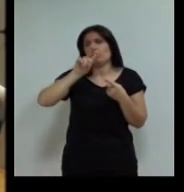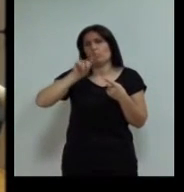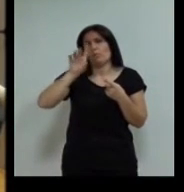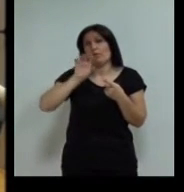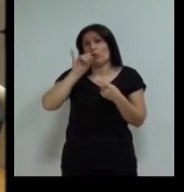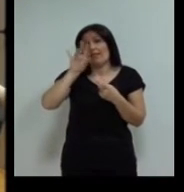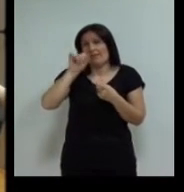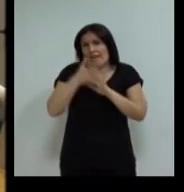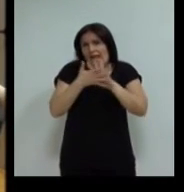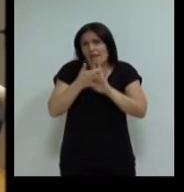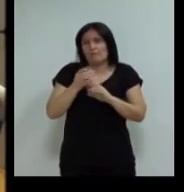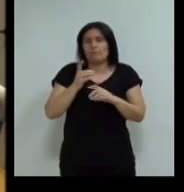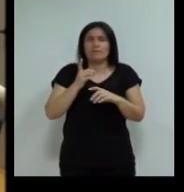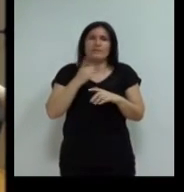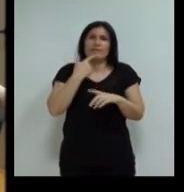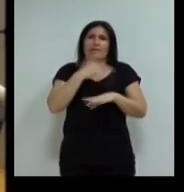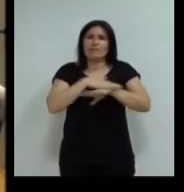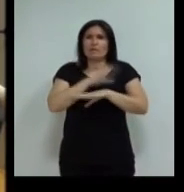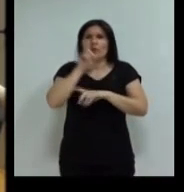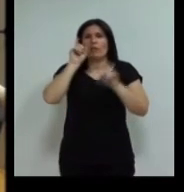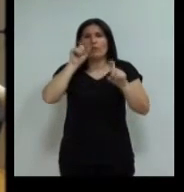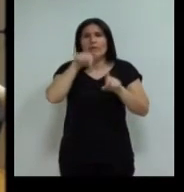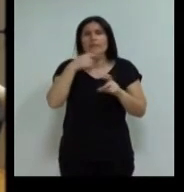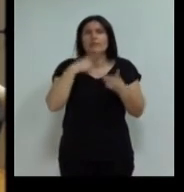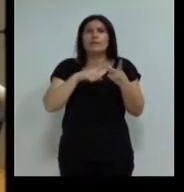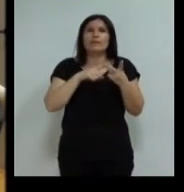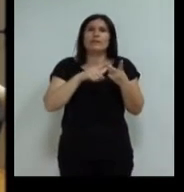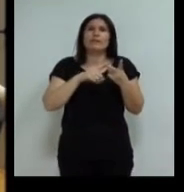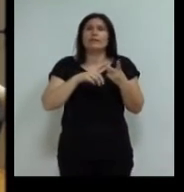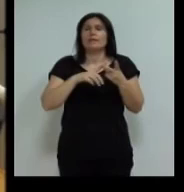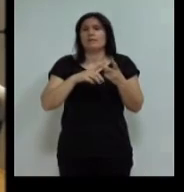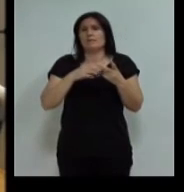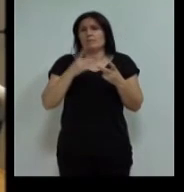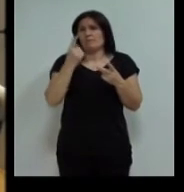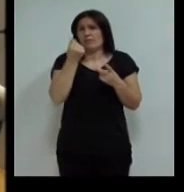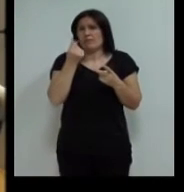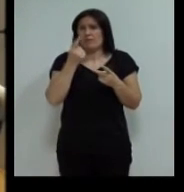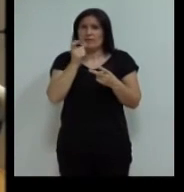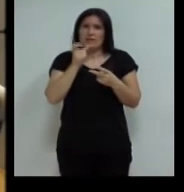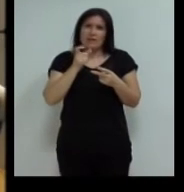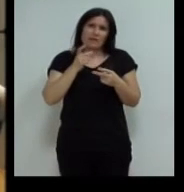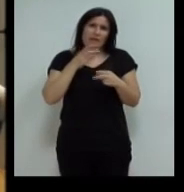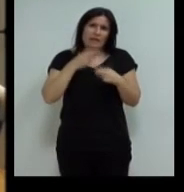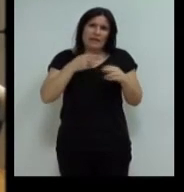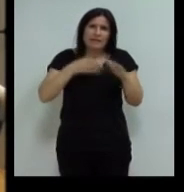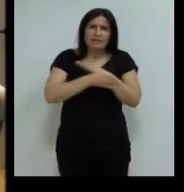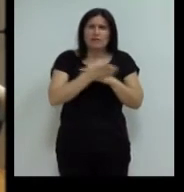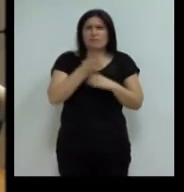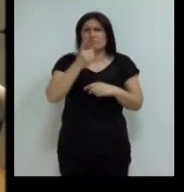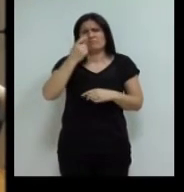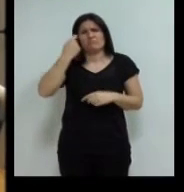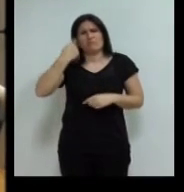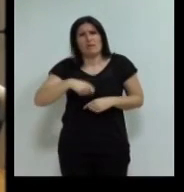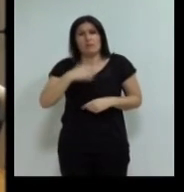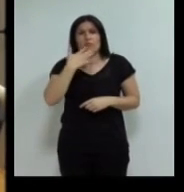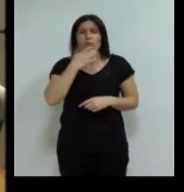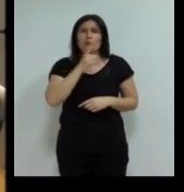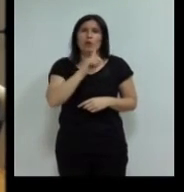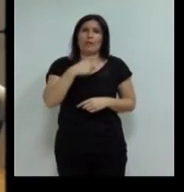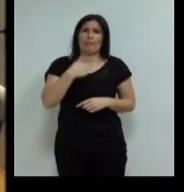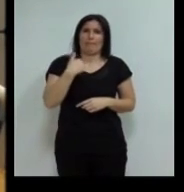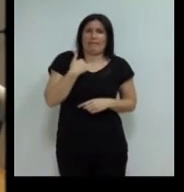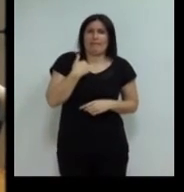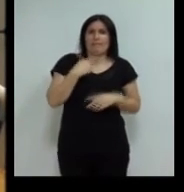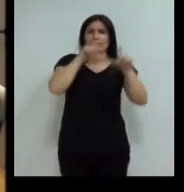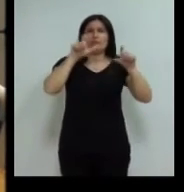IVA, quiero decir, el precio de la entrada, todo el mundo se queja de que es muy caro, nadie quiere bajar, nadie quiere perder,